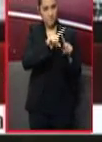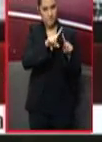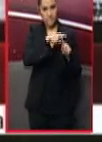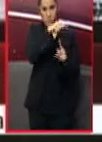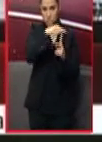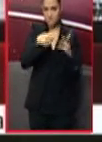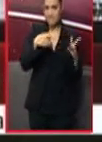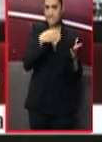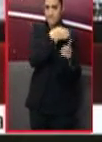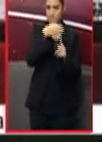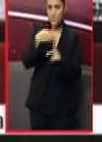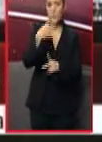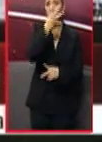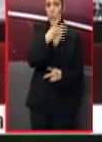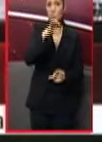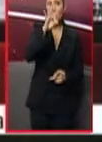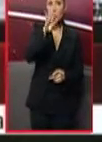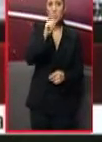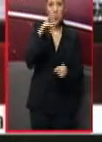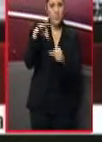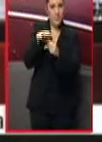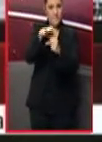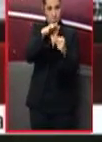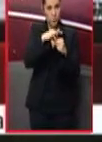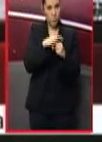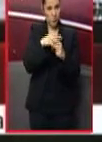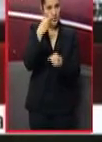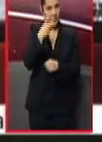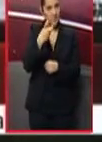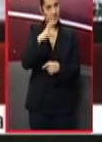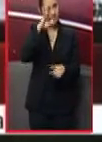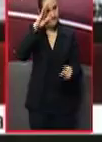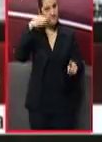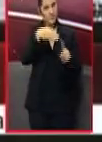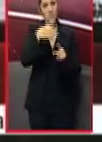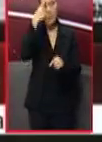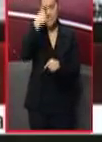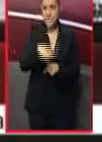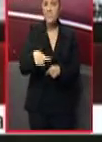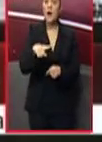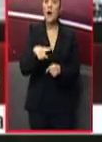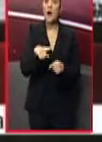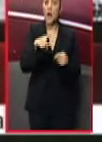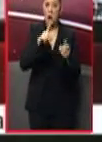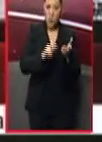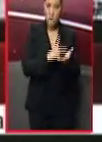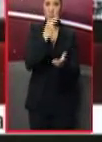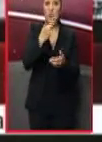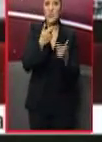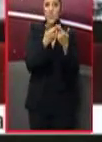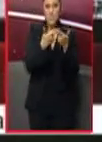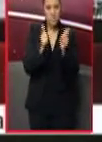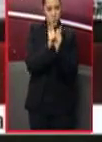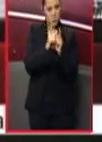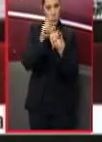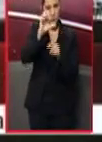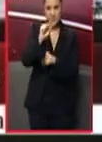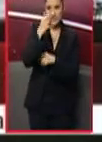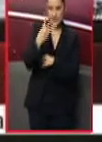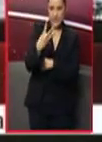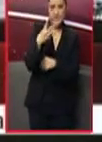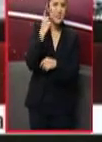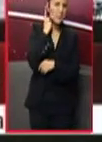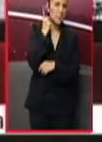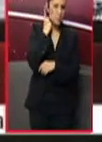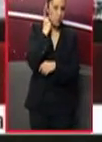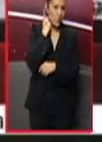449 votos, el decreto por el que se convoca a elecciones extraordinarias de diputados federales a la